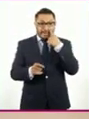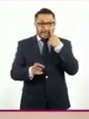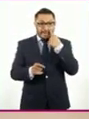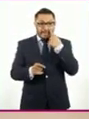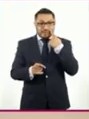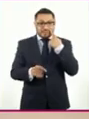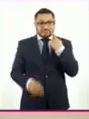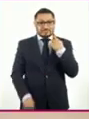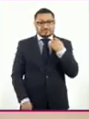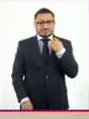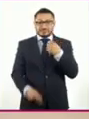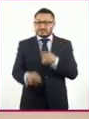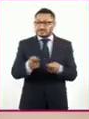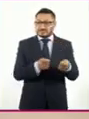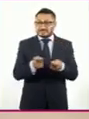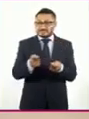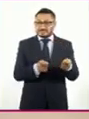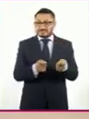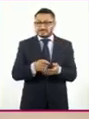¿Un control?